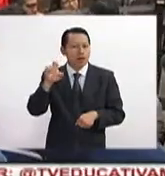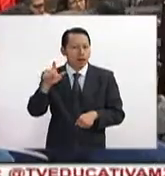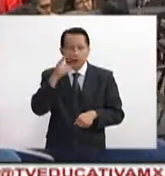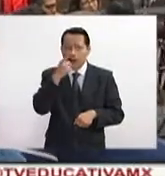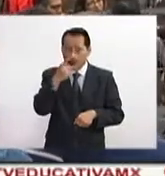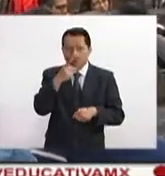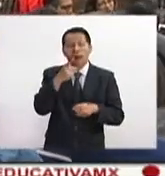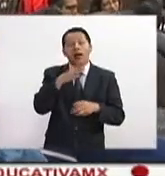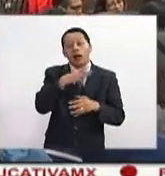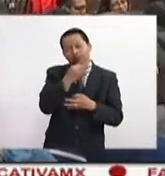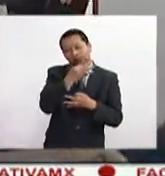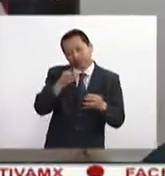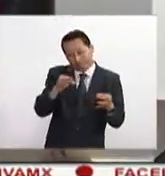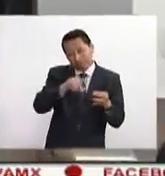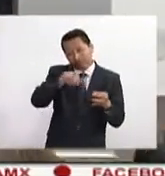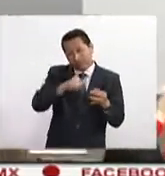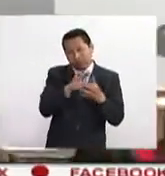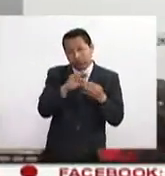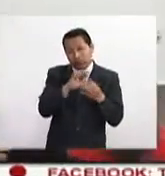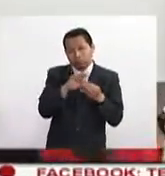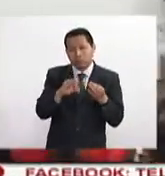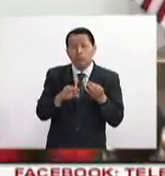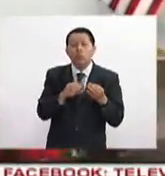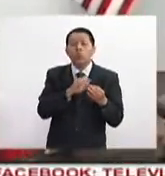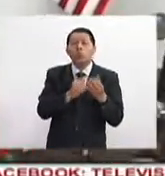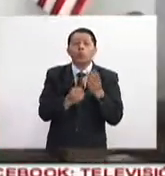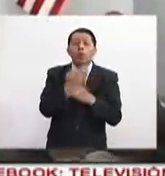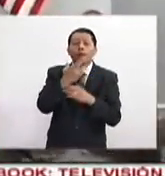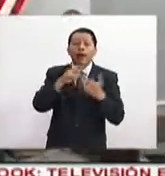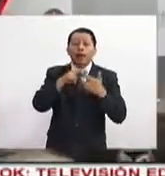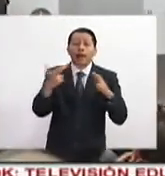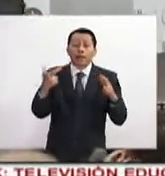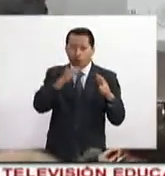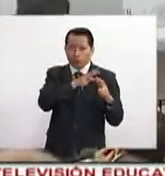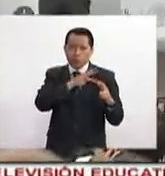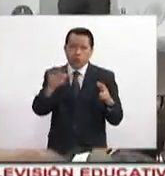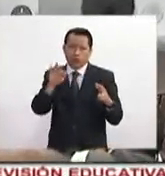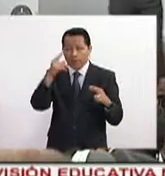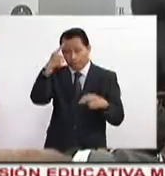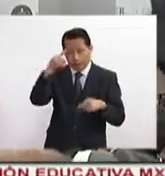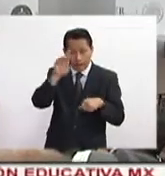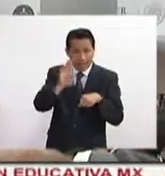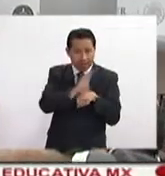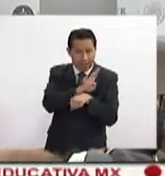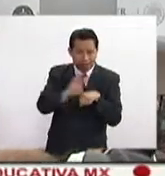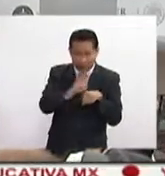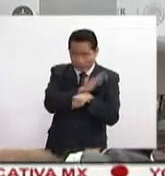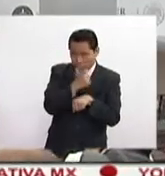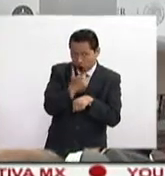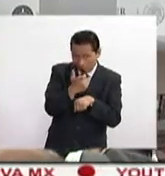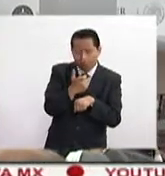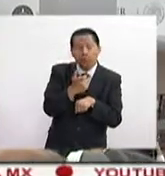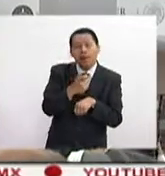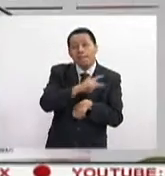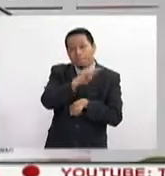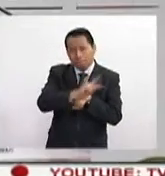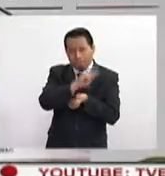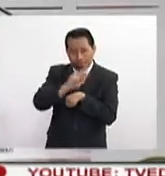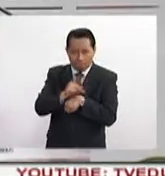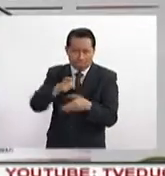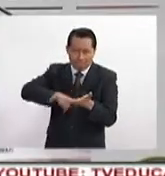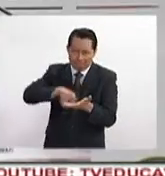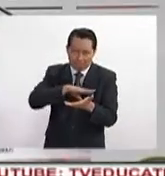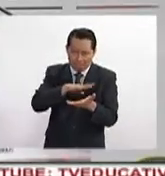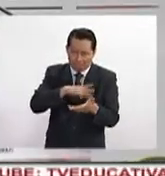acordaron llevar a un nuevo nivel la relación energética bilateral en beneficio de la economía de cada país y, por supuesto, de sus